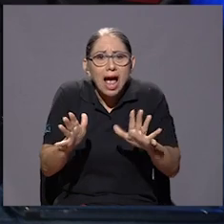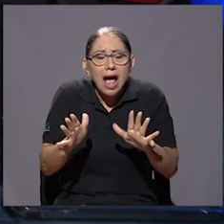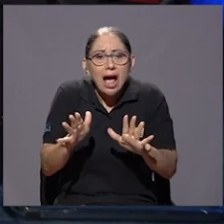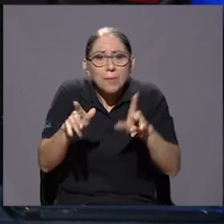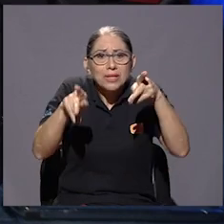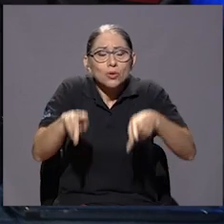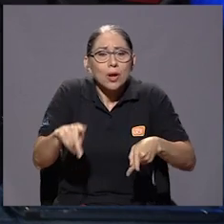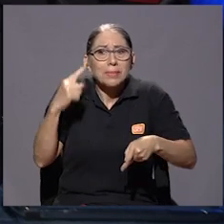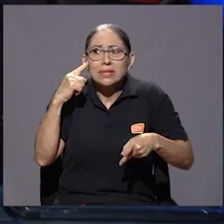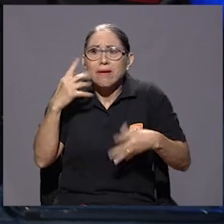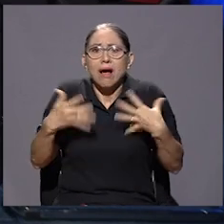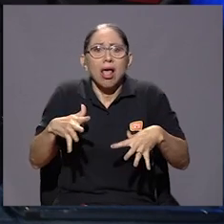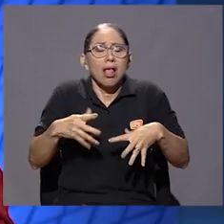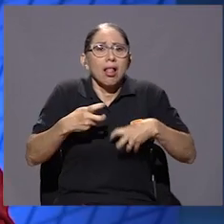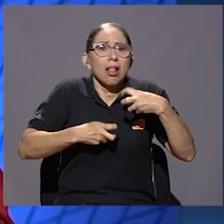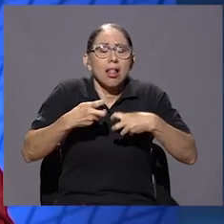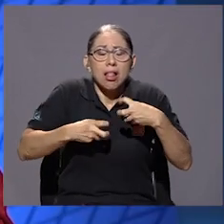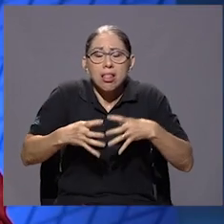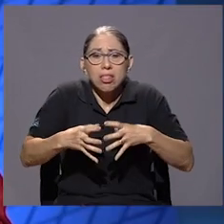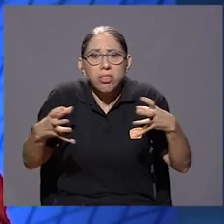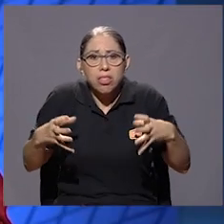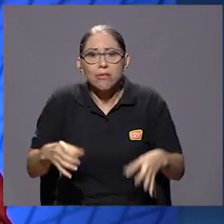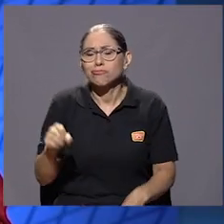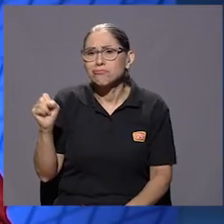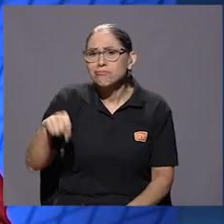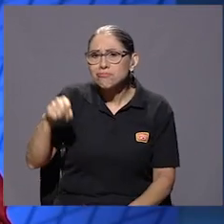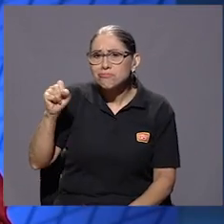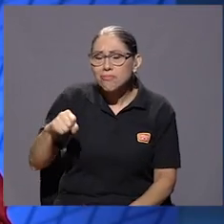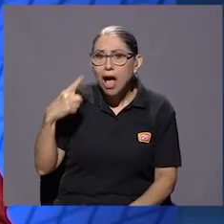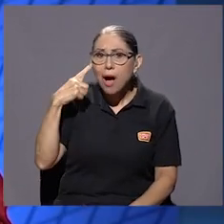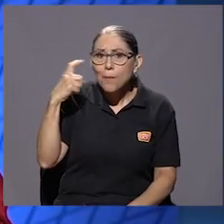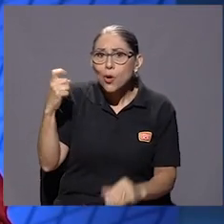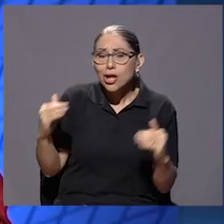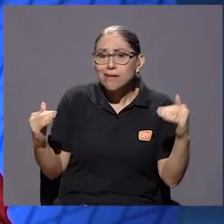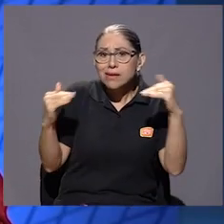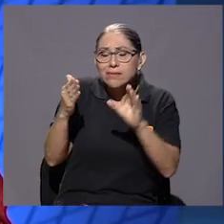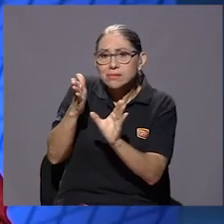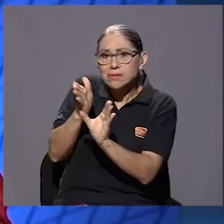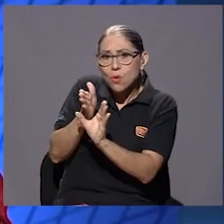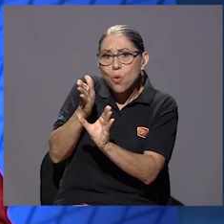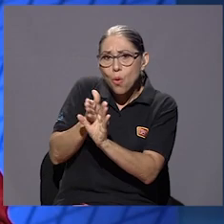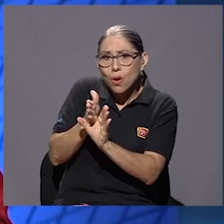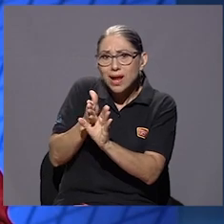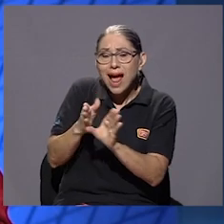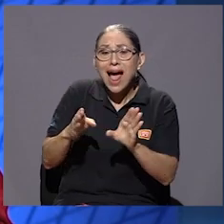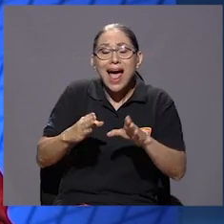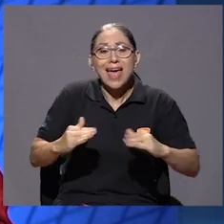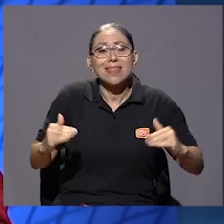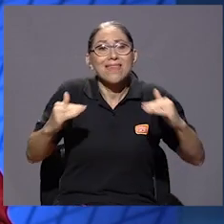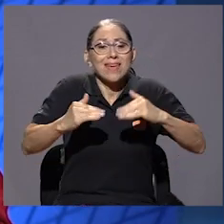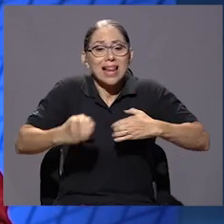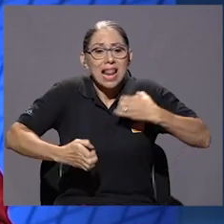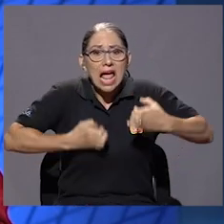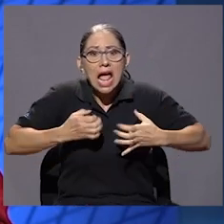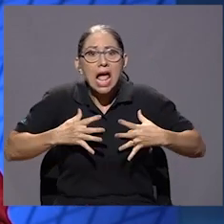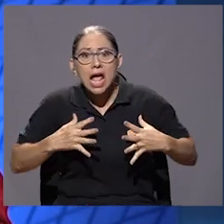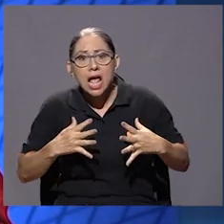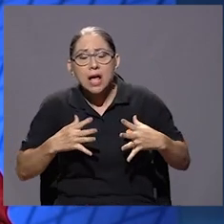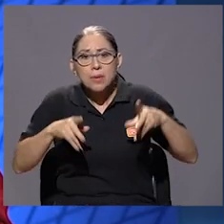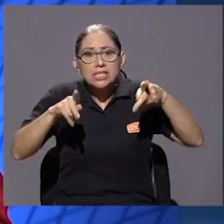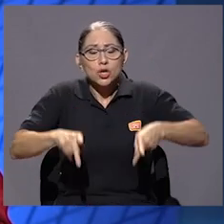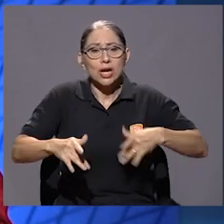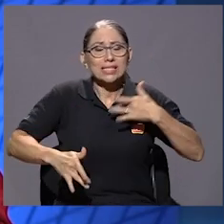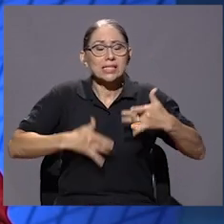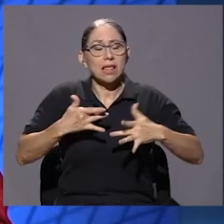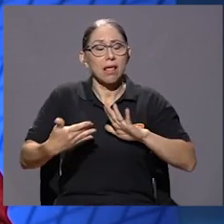se le presentaba como un gran problema. Claro, porque la persona psicológicamente, anímicamente y emocionalmente está muy